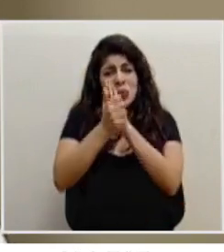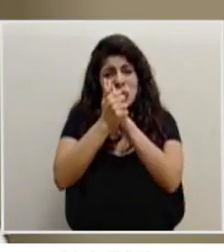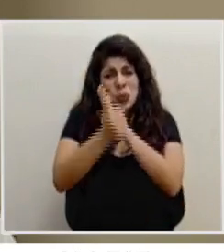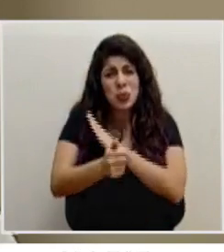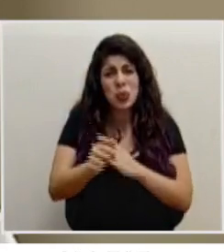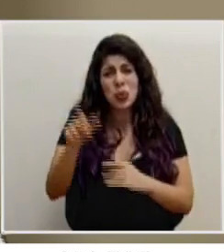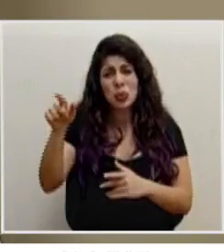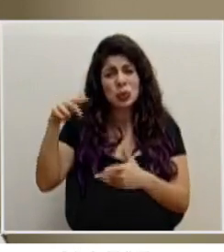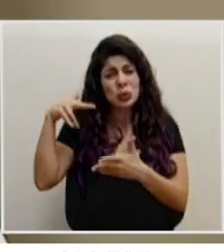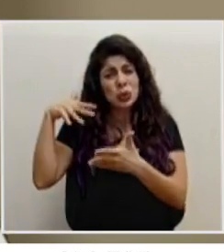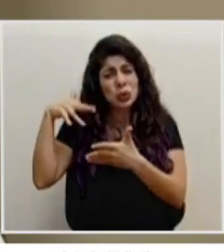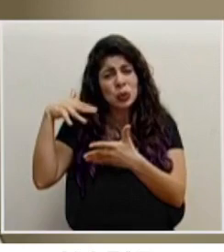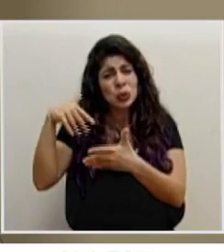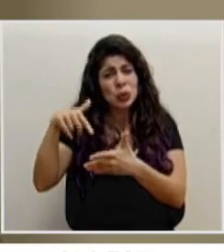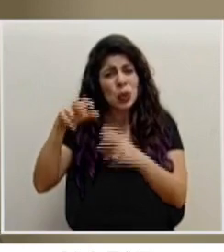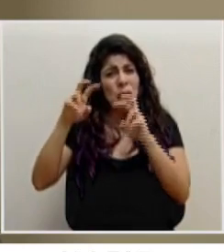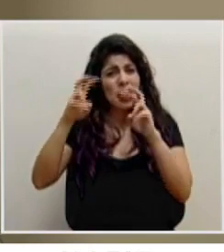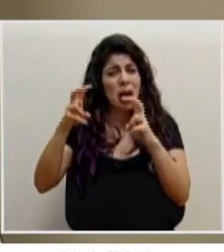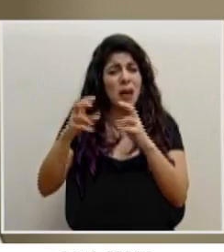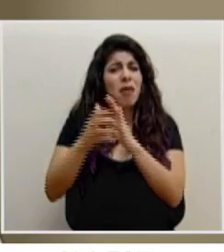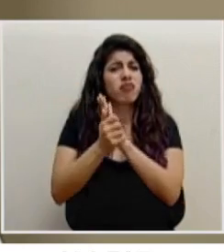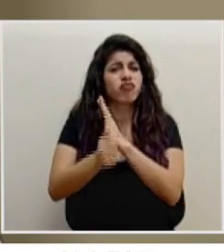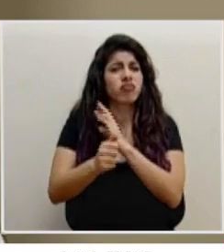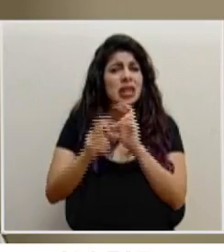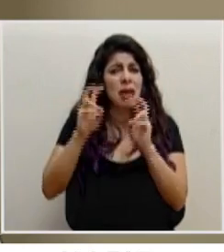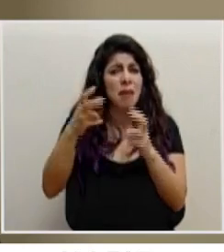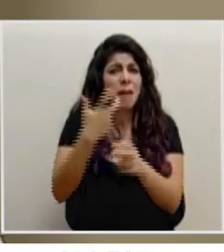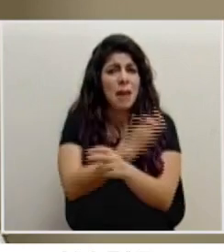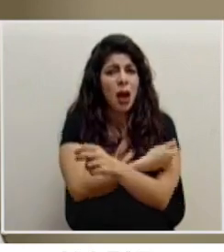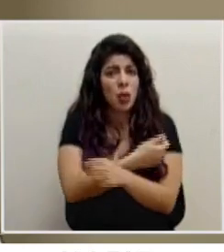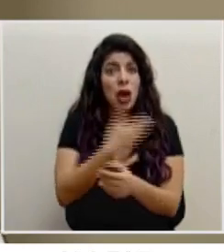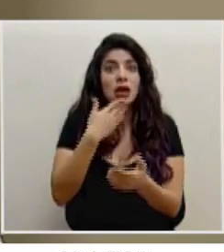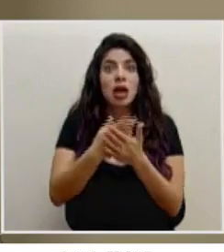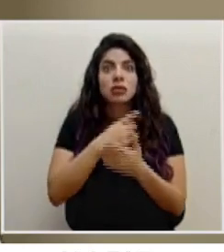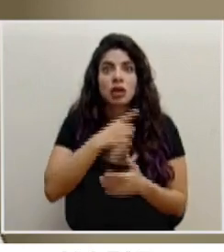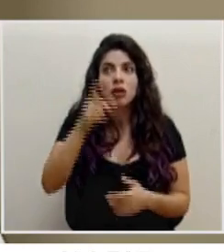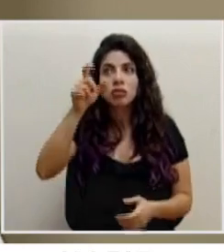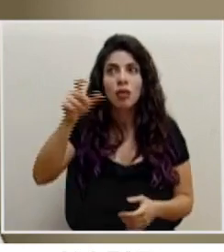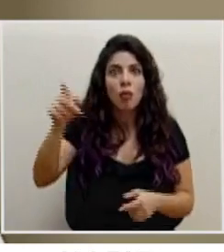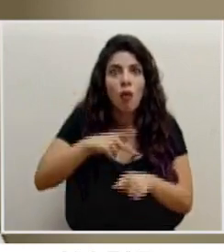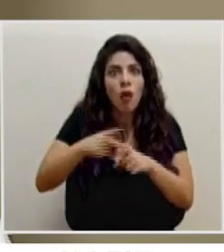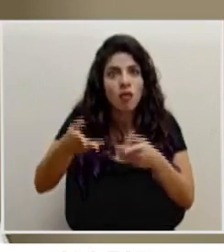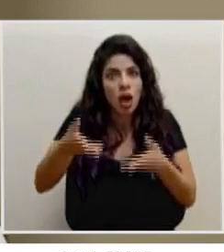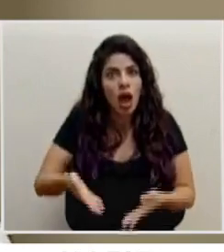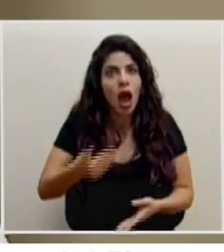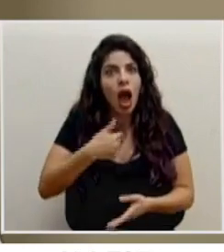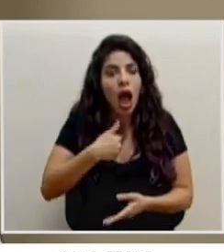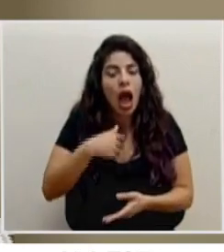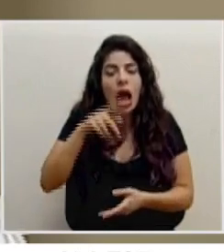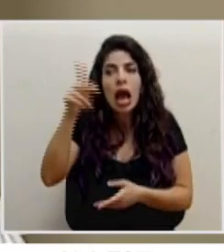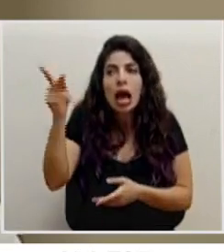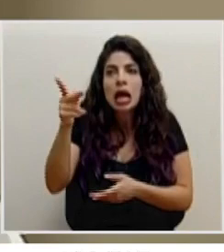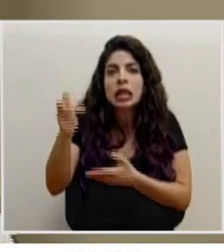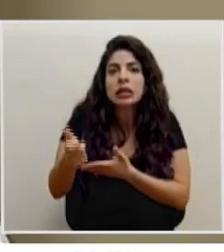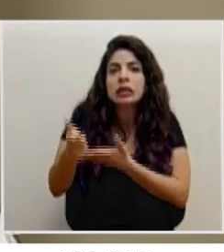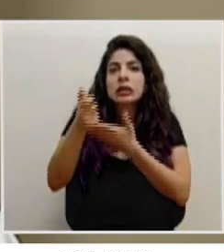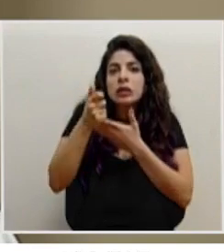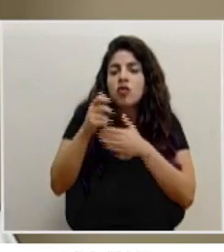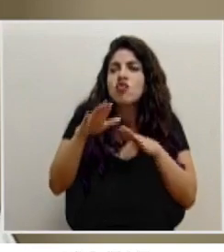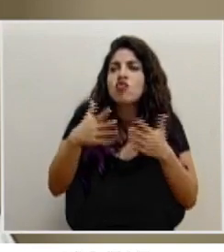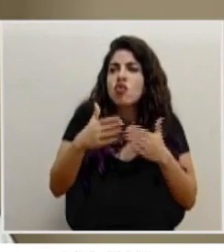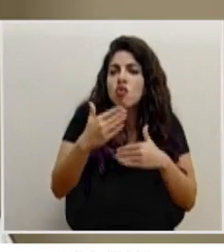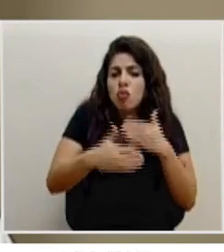han dedicado a estudiar sobre este tema de vacunas. Y gracias a Dios tenemos esa clase de profesionales en el país que nos permiten poder acelerar